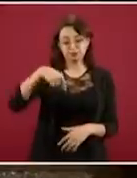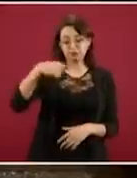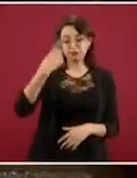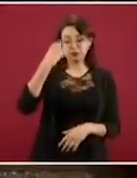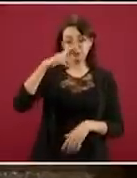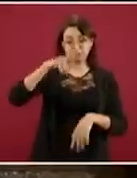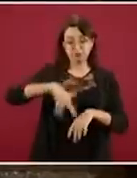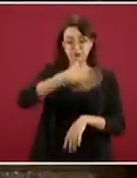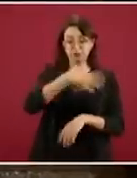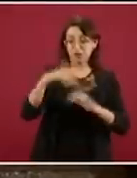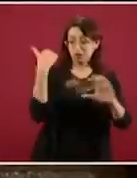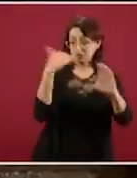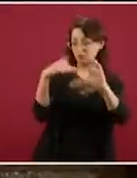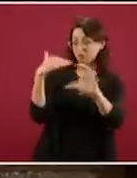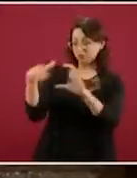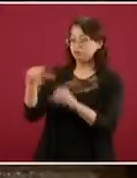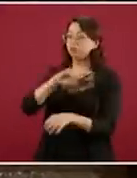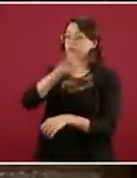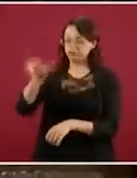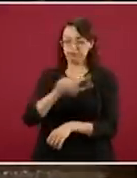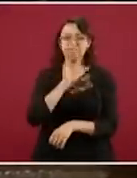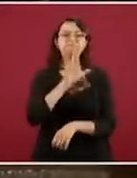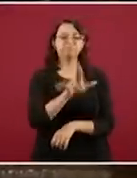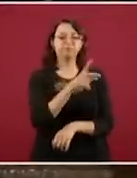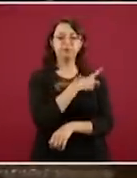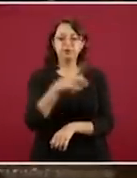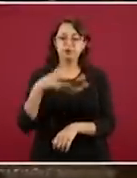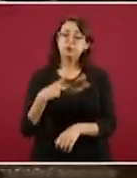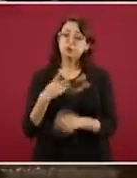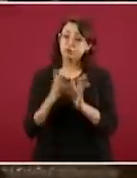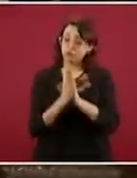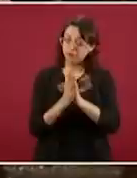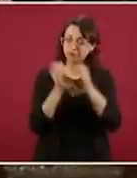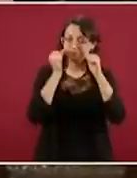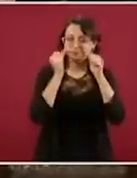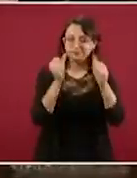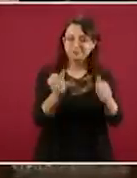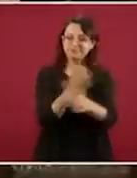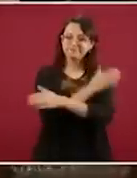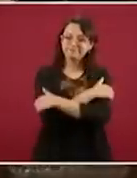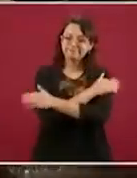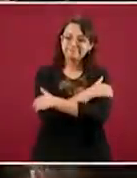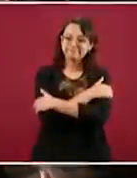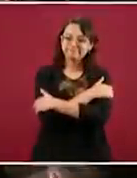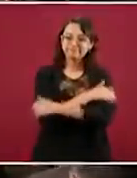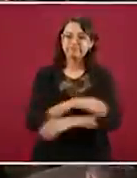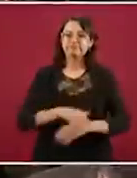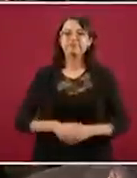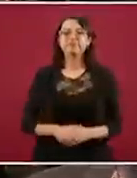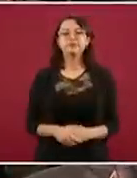Dirección General de Atención Ciudadana. Ahí se los encargo mucho. Un abrazo.